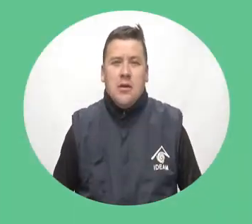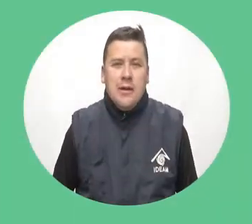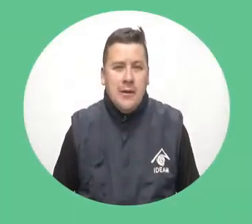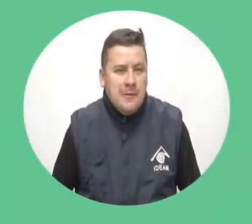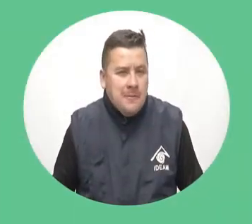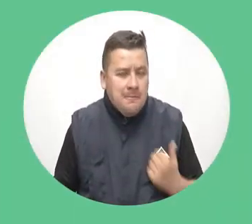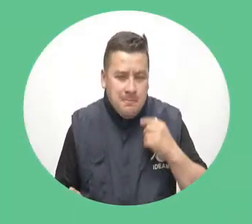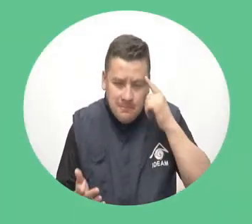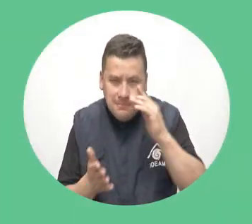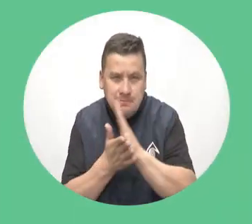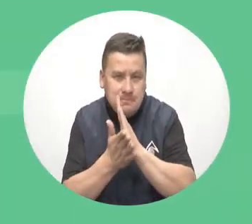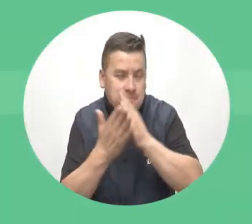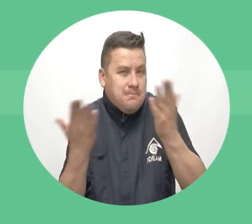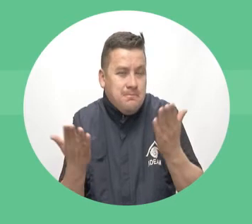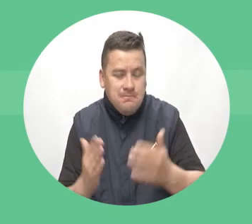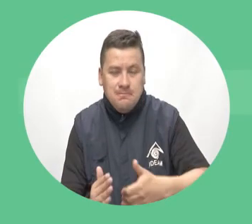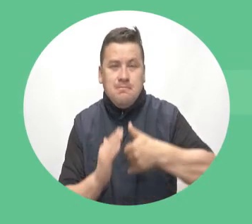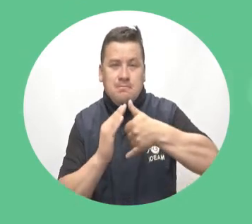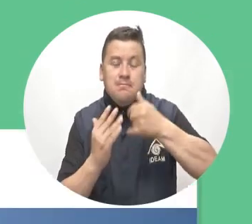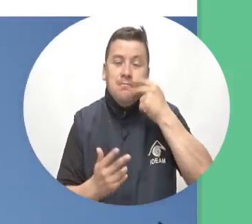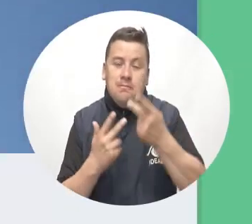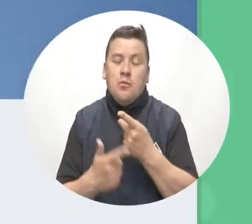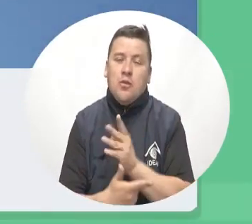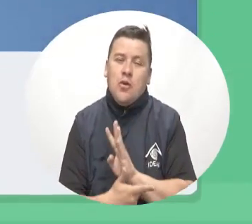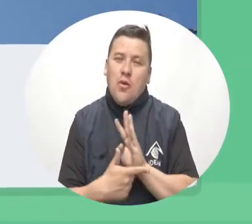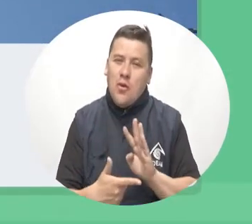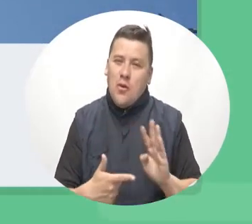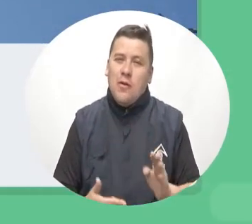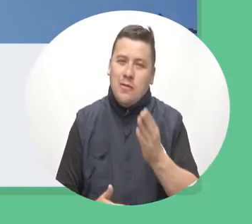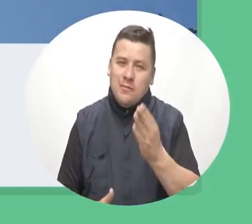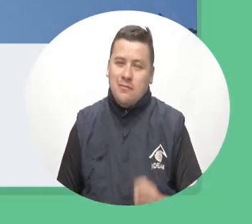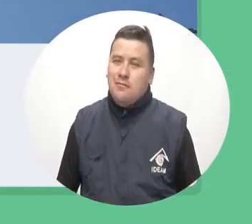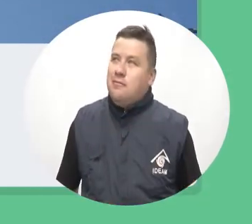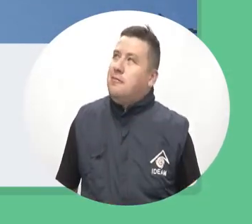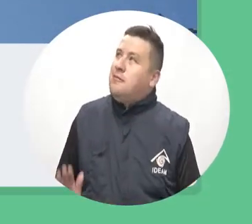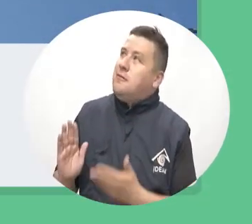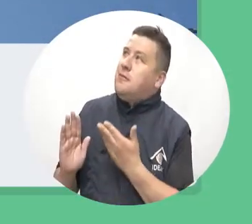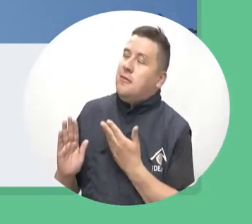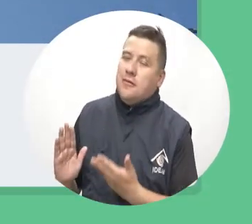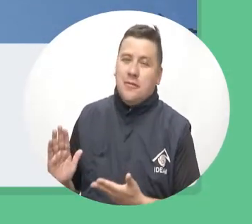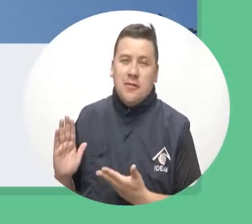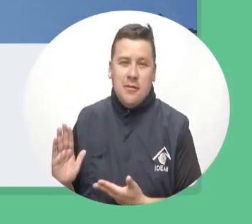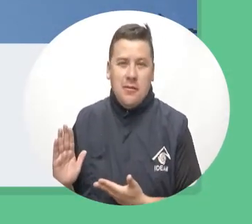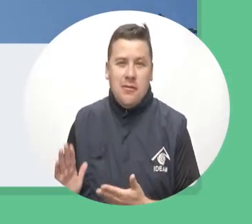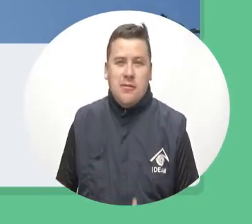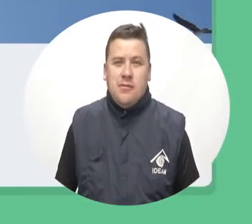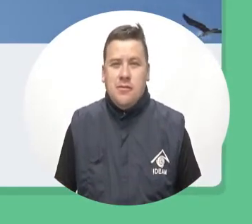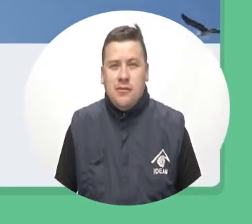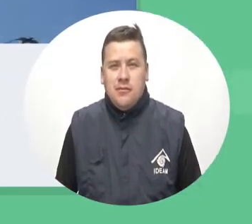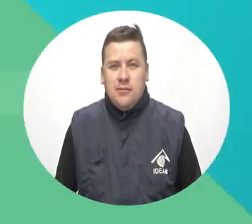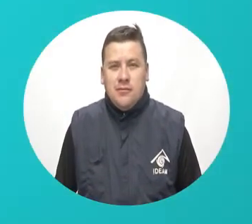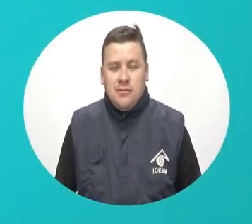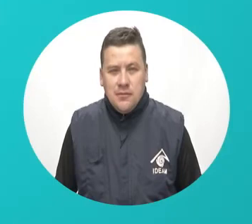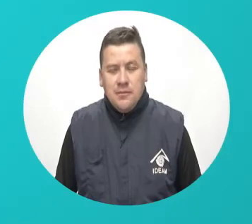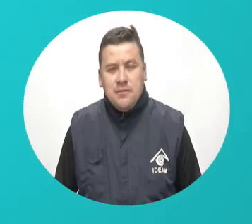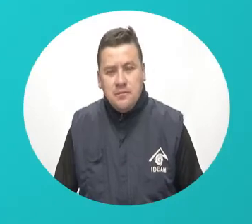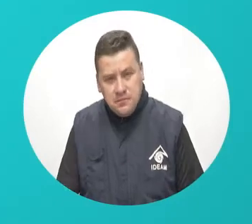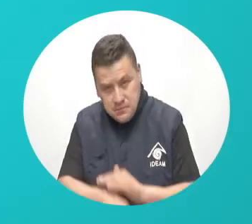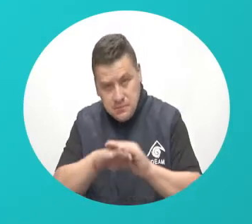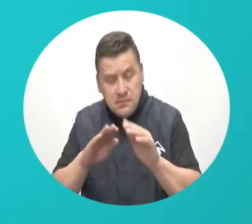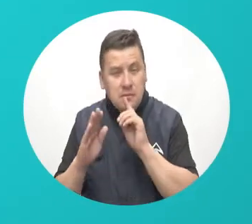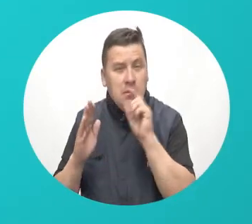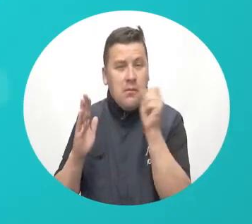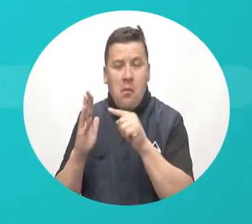Para mayor información sobre el pronóstico del tiempo, visítenos en www.ideam.gov.co. Te